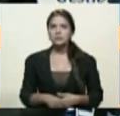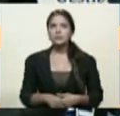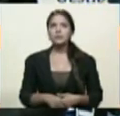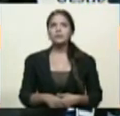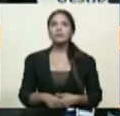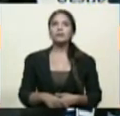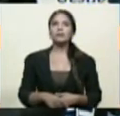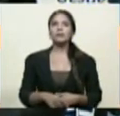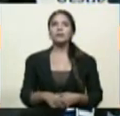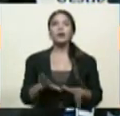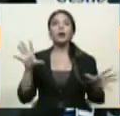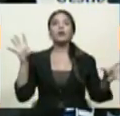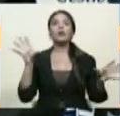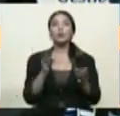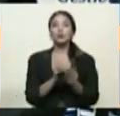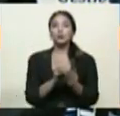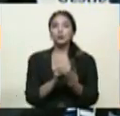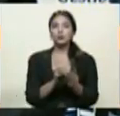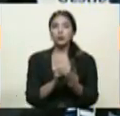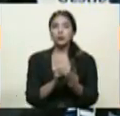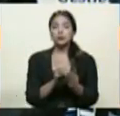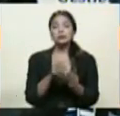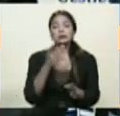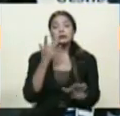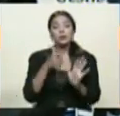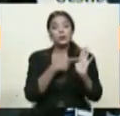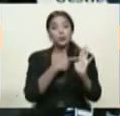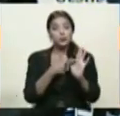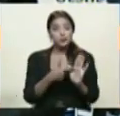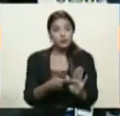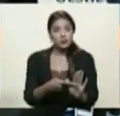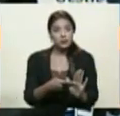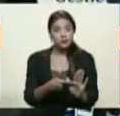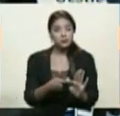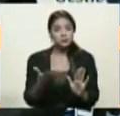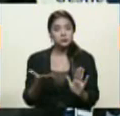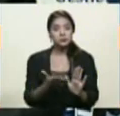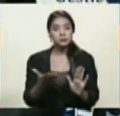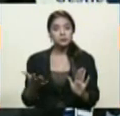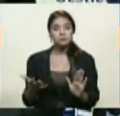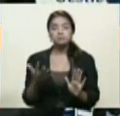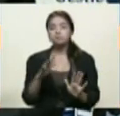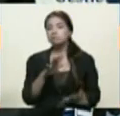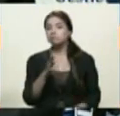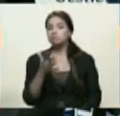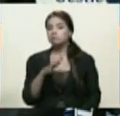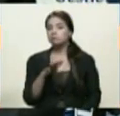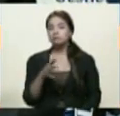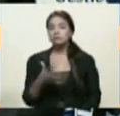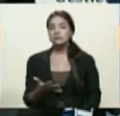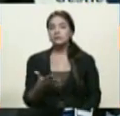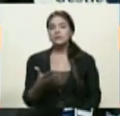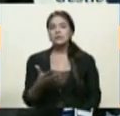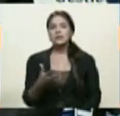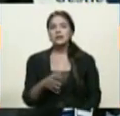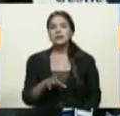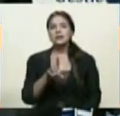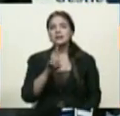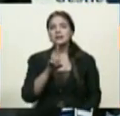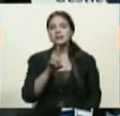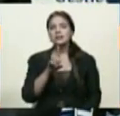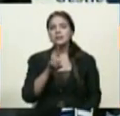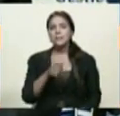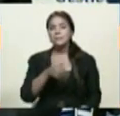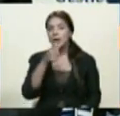en conclusión se presentaron más sobre cimientos